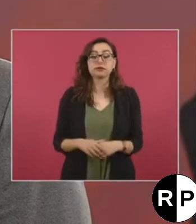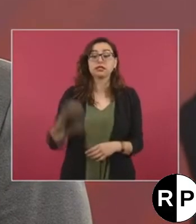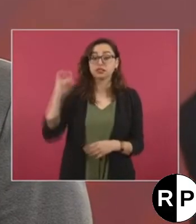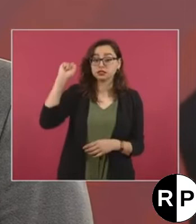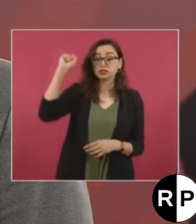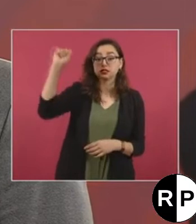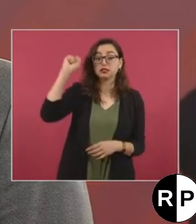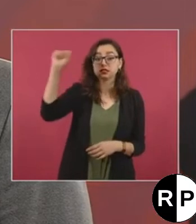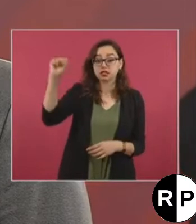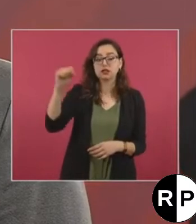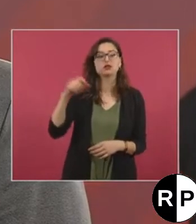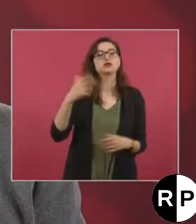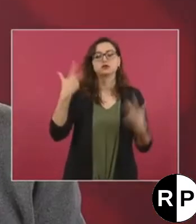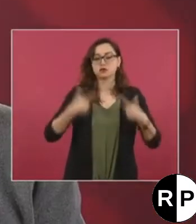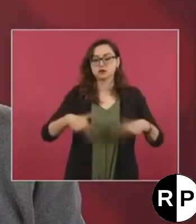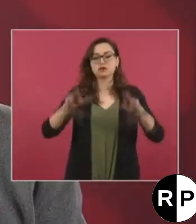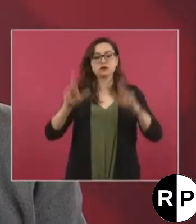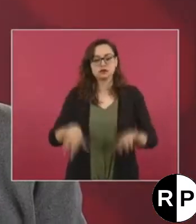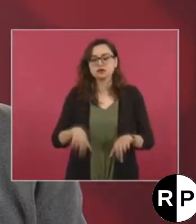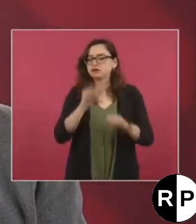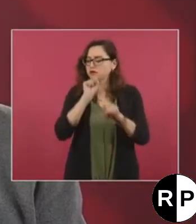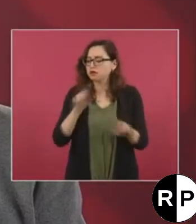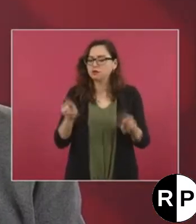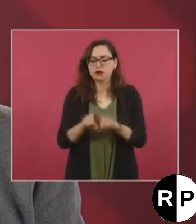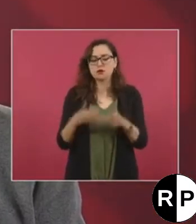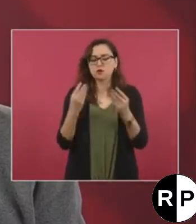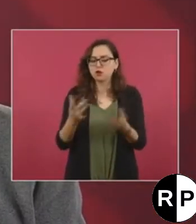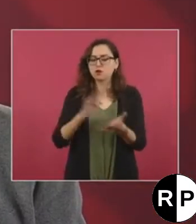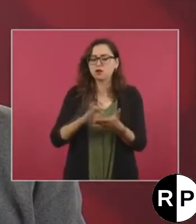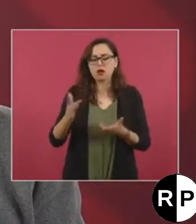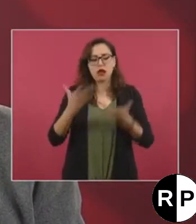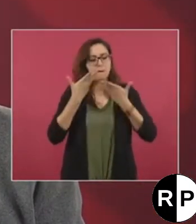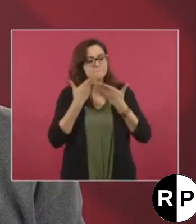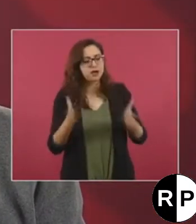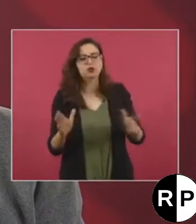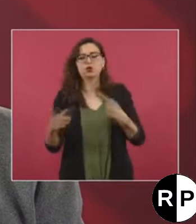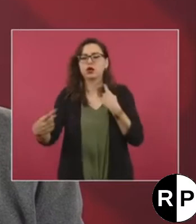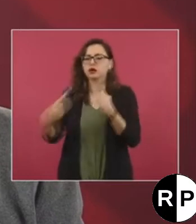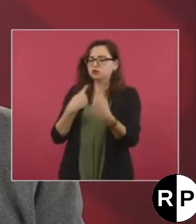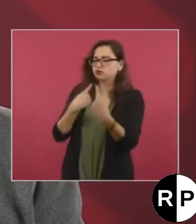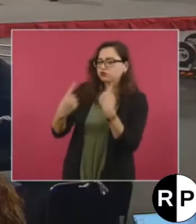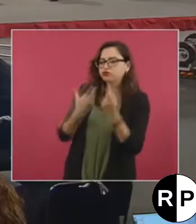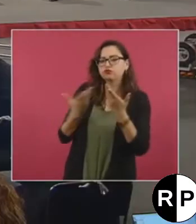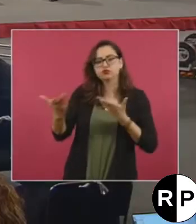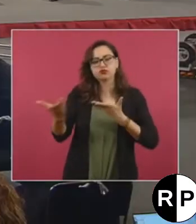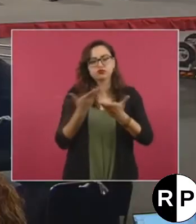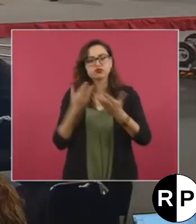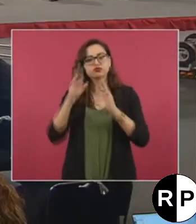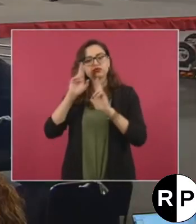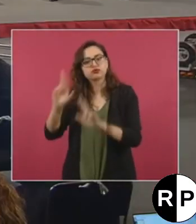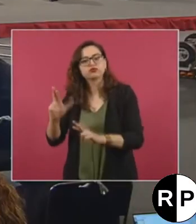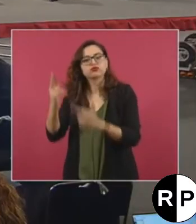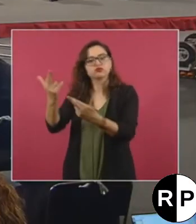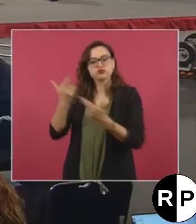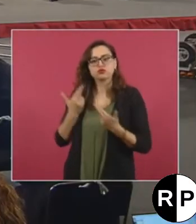parte fundamental, las diferentes representaciones sindicales. Hubo ese diálogo, hubo ese respeto en medio de las peticiones que